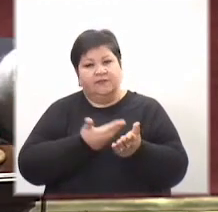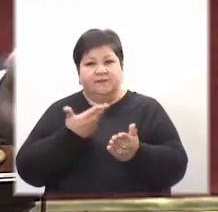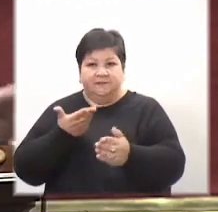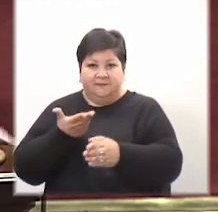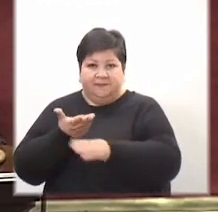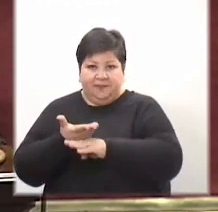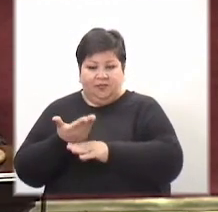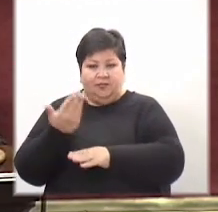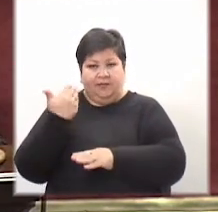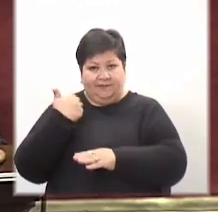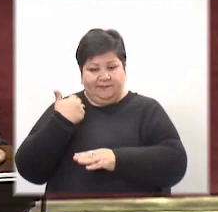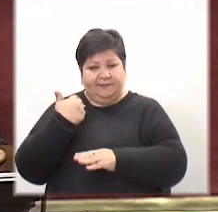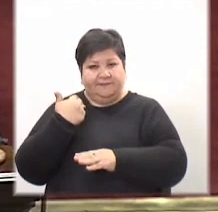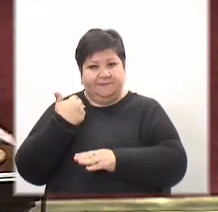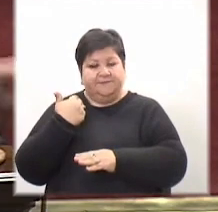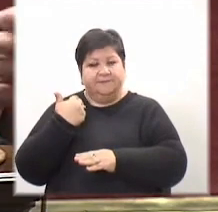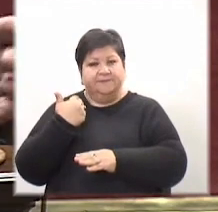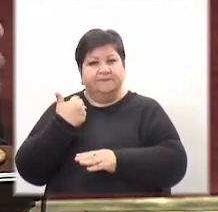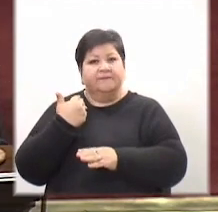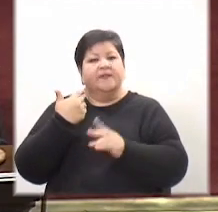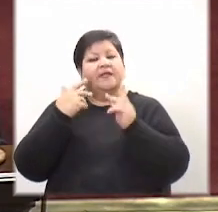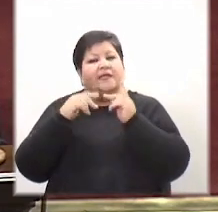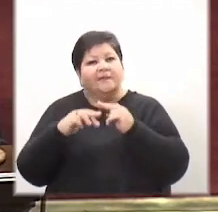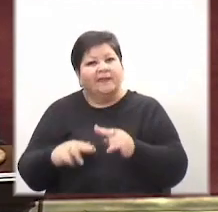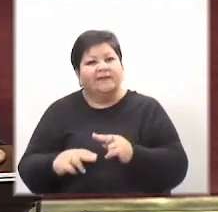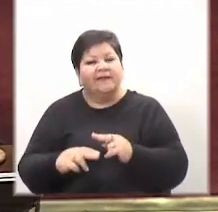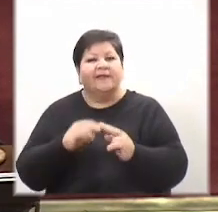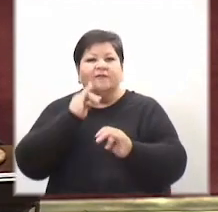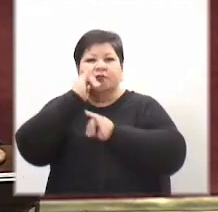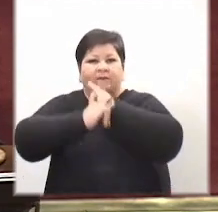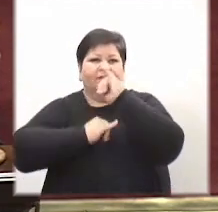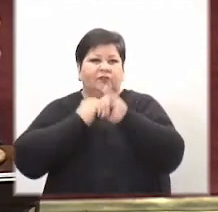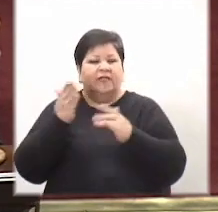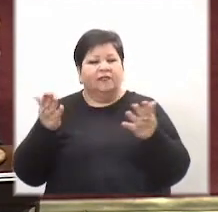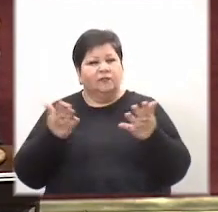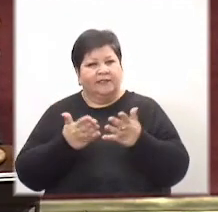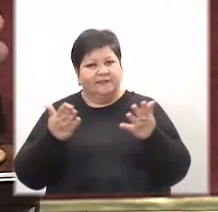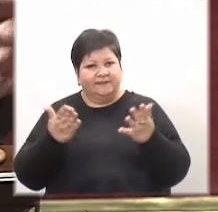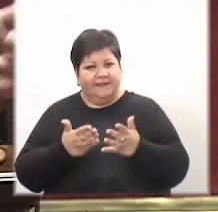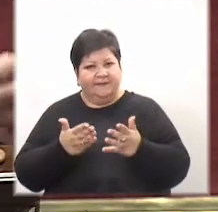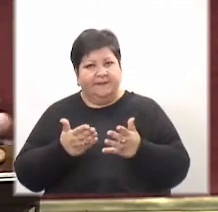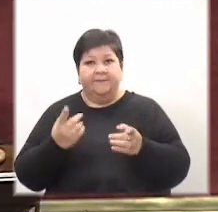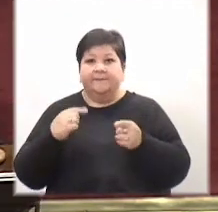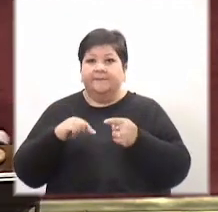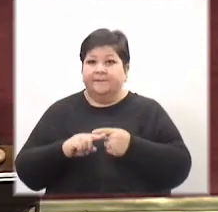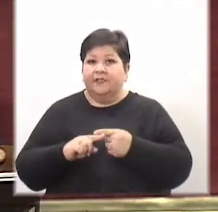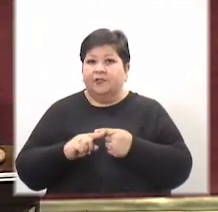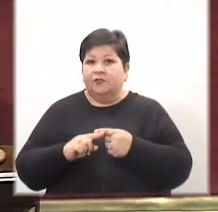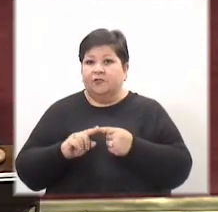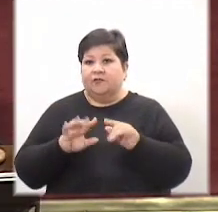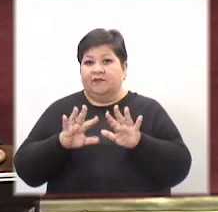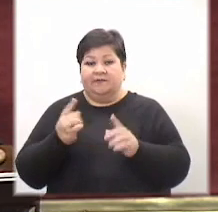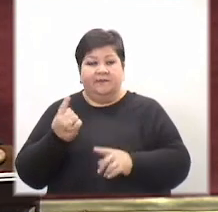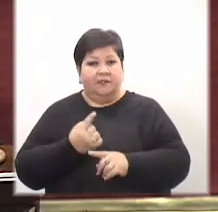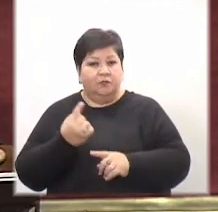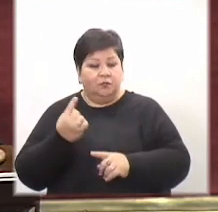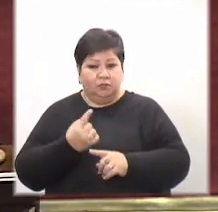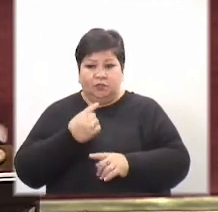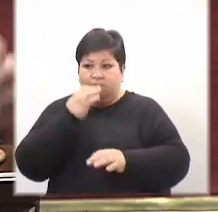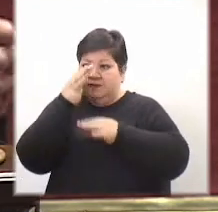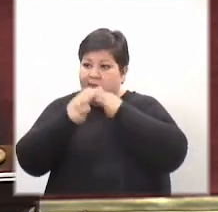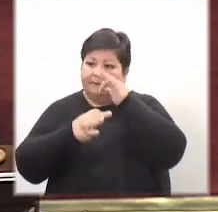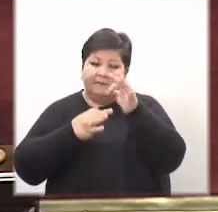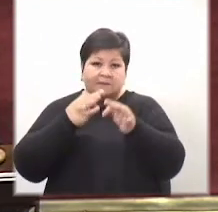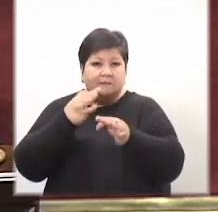solicitados, así como a mantener la información actualizada constantemente. Sin embargo, no pasaron ni 10 minutos de dichas